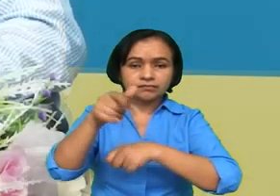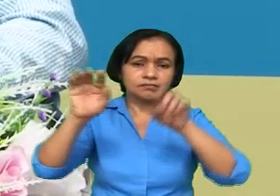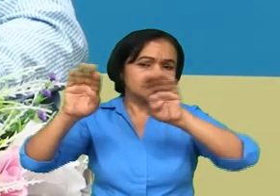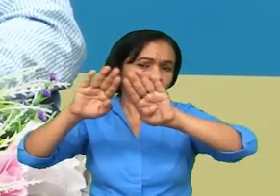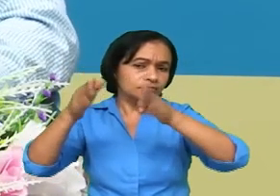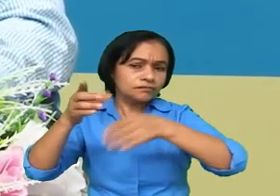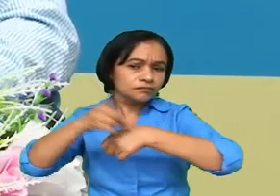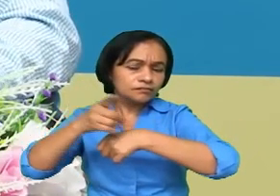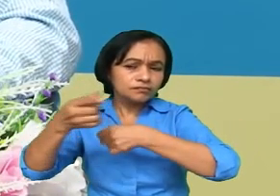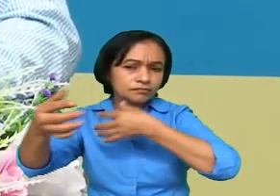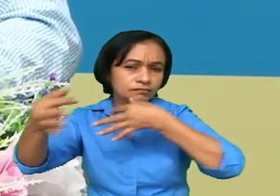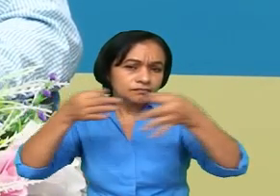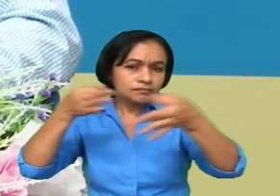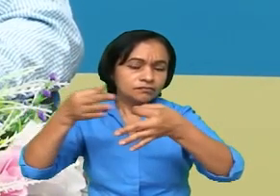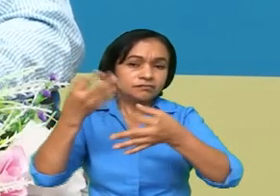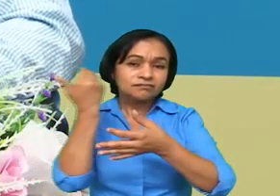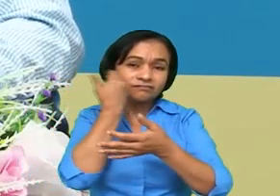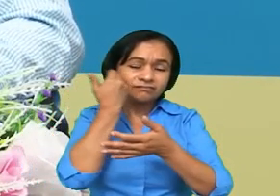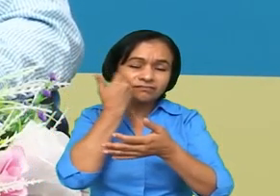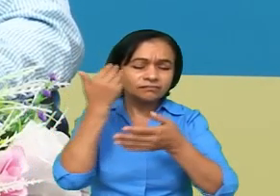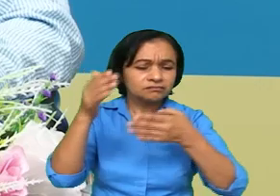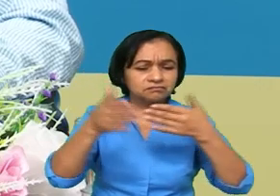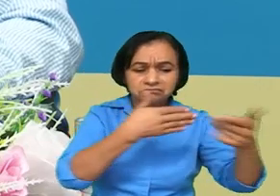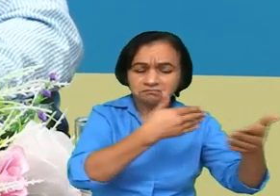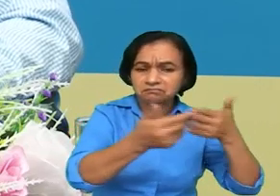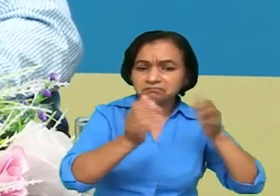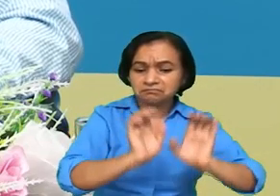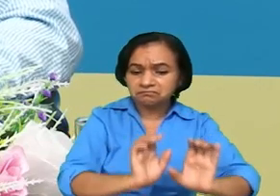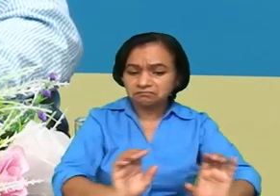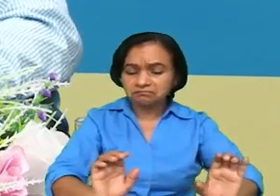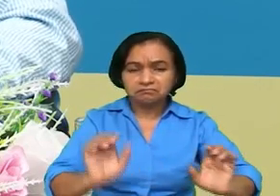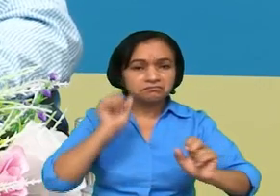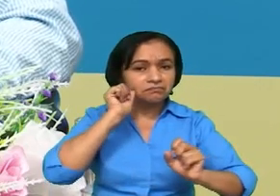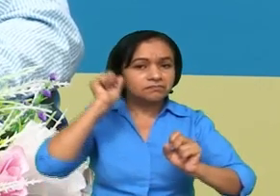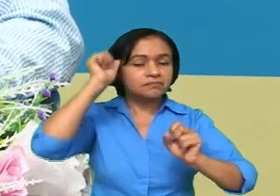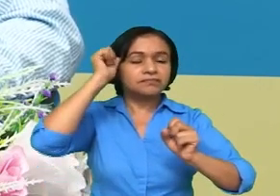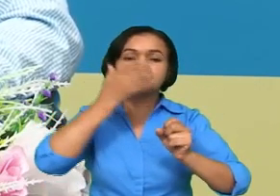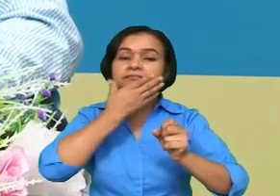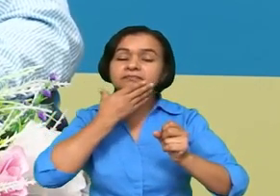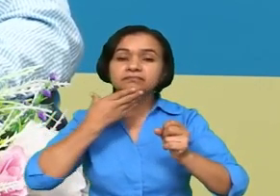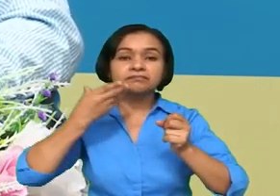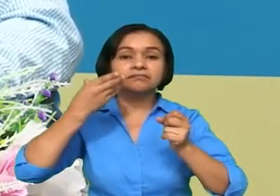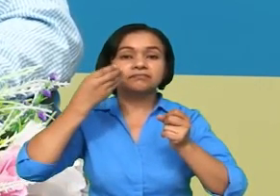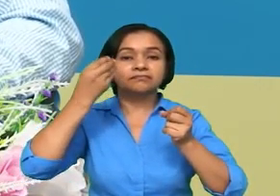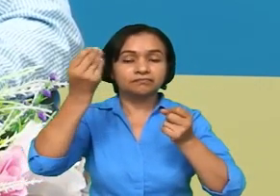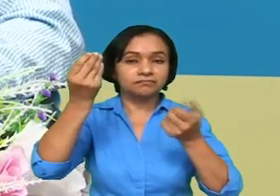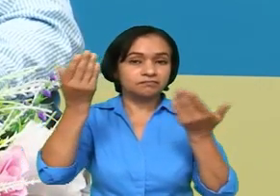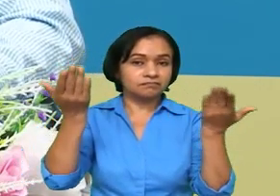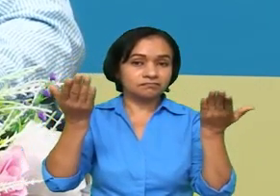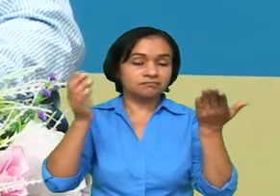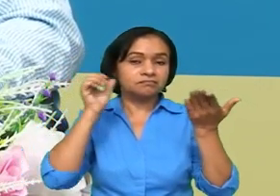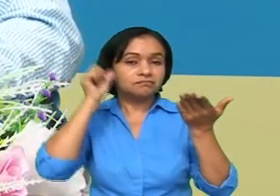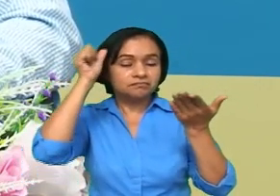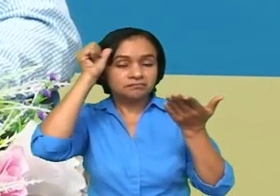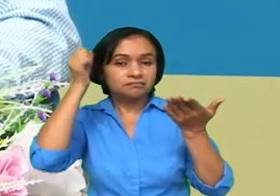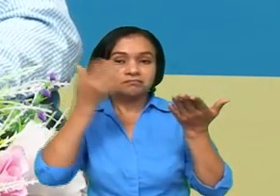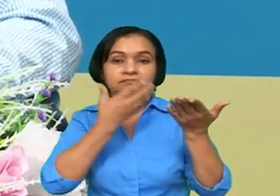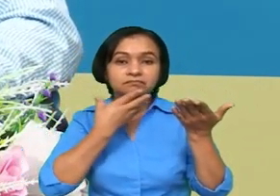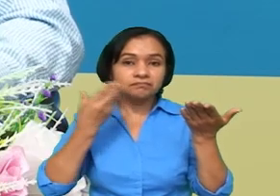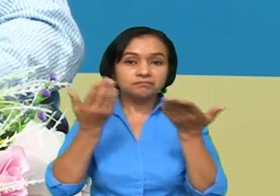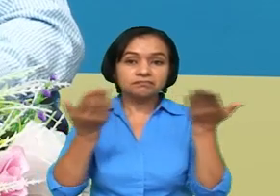infecciones pueden aparecer en cualquier edad de la mujer, ya sea en la niñez, en la adolescencia, en la juventud, así